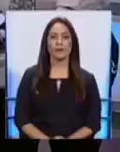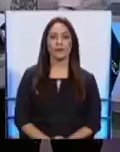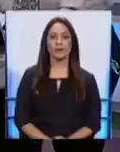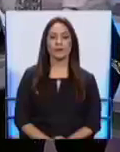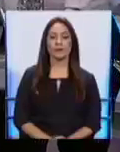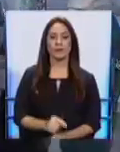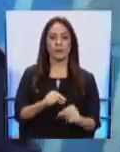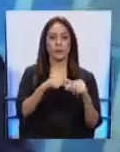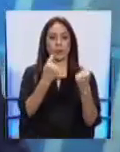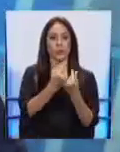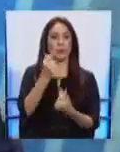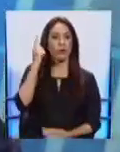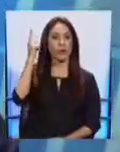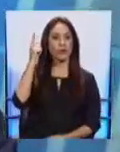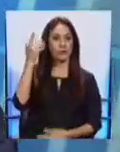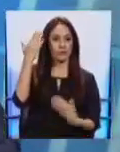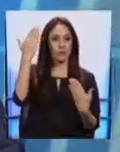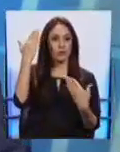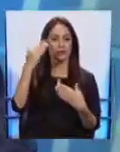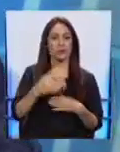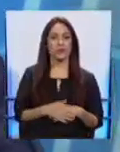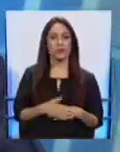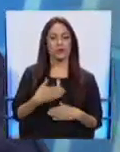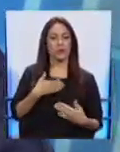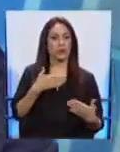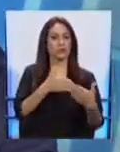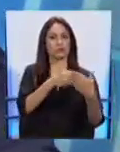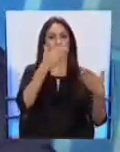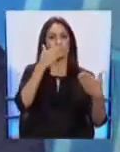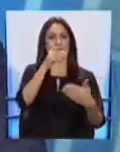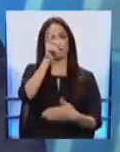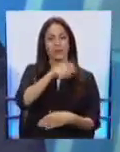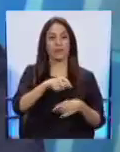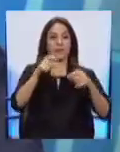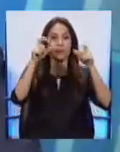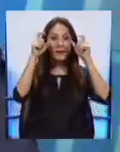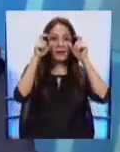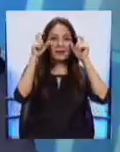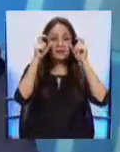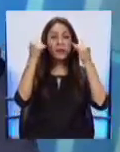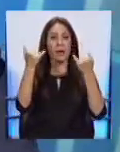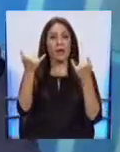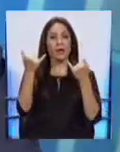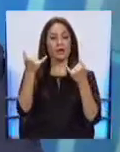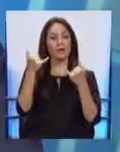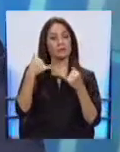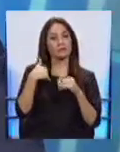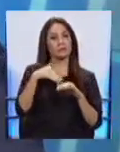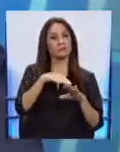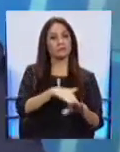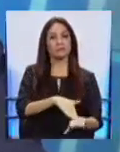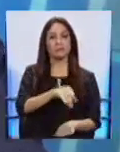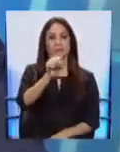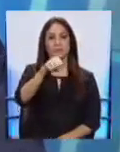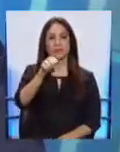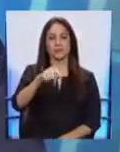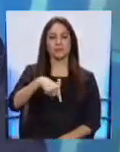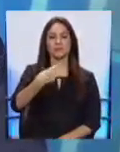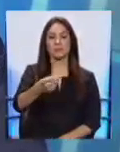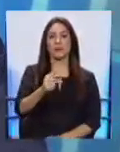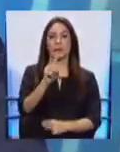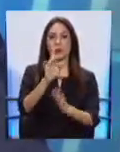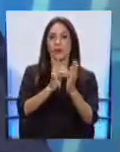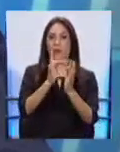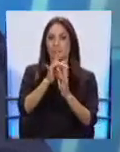Líderes políticos que se manifestaron en contra del banquero Guillermo Lasso ahora respaldan su candidatura en la segunda vuelta